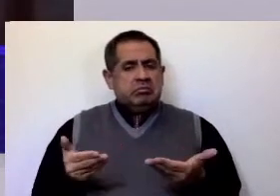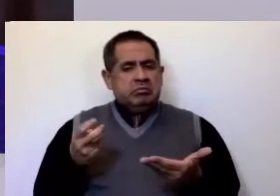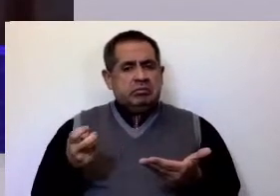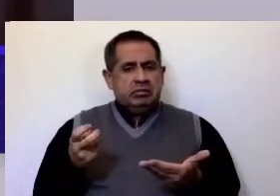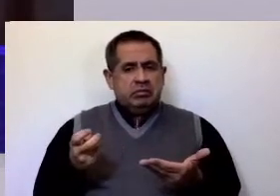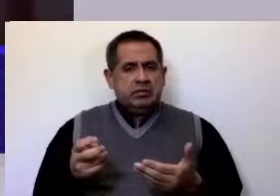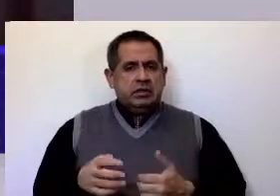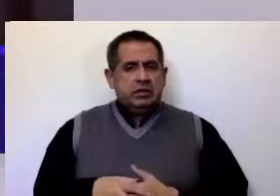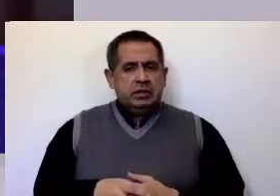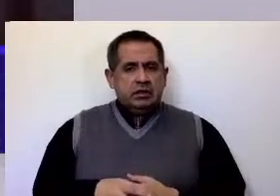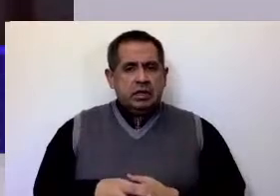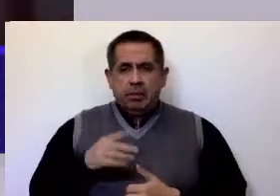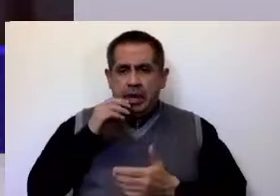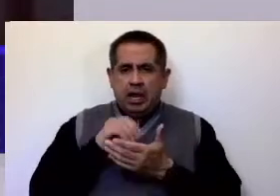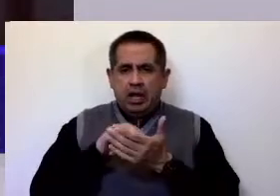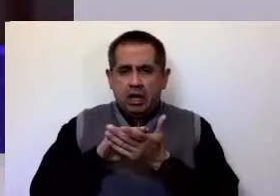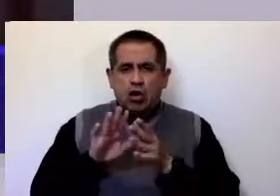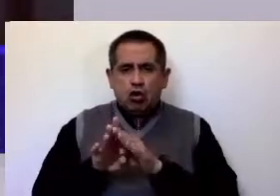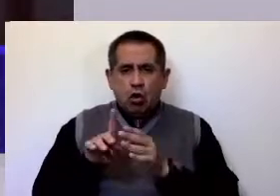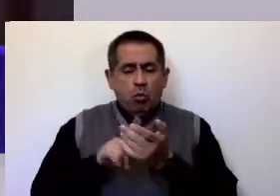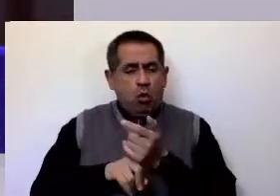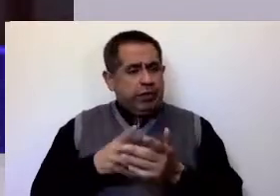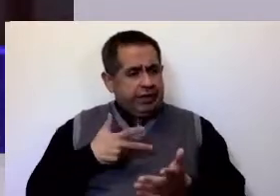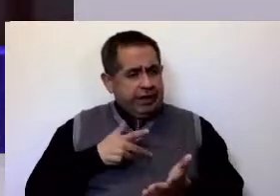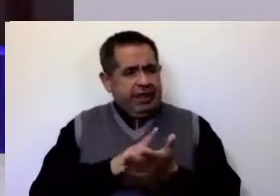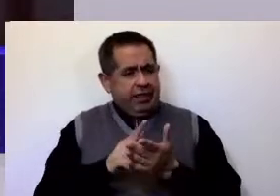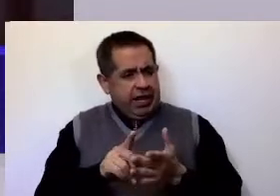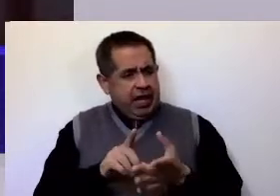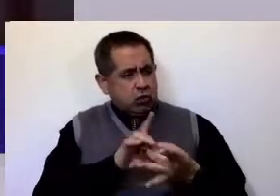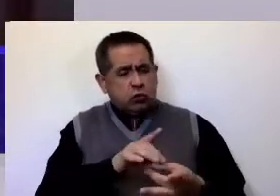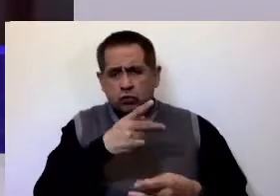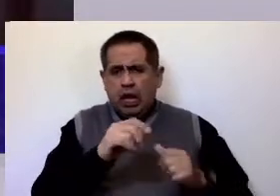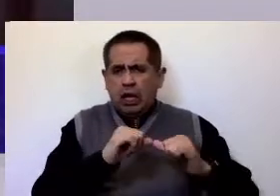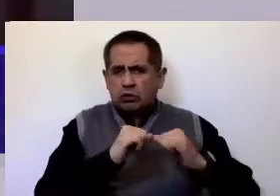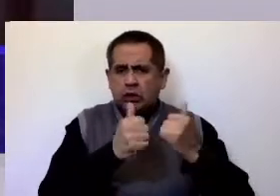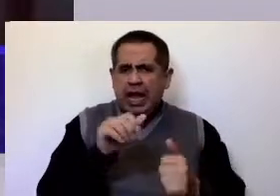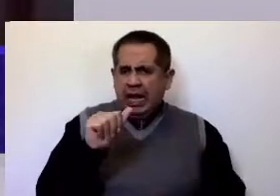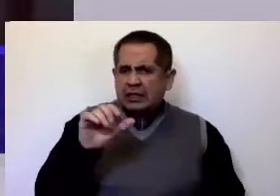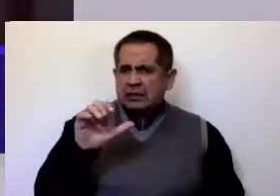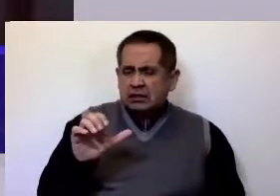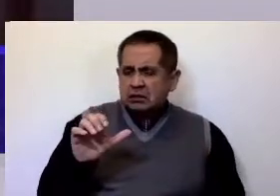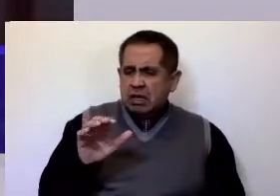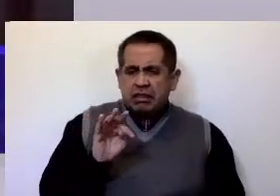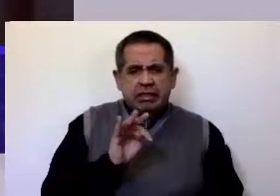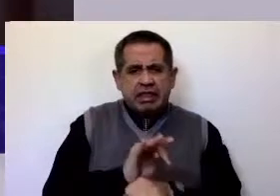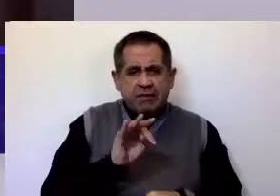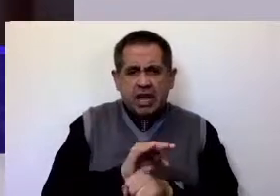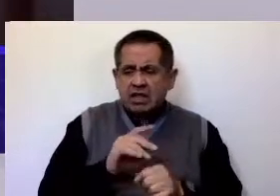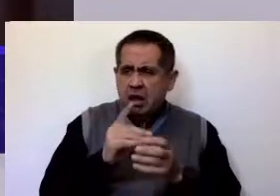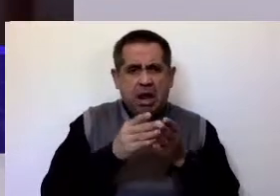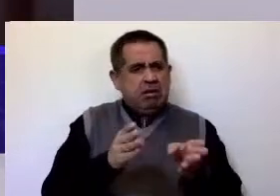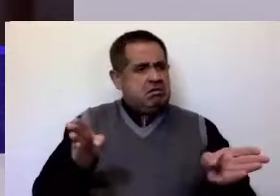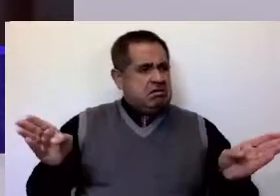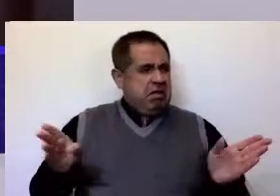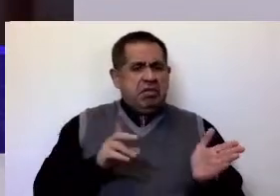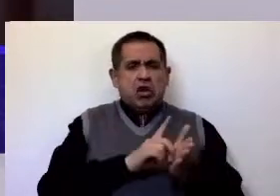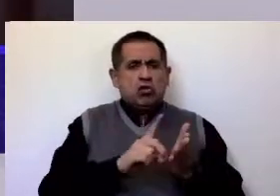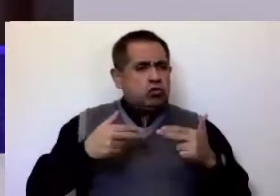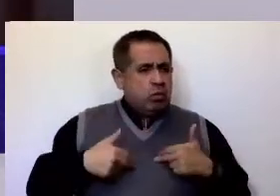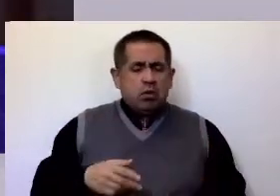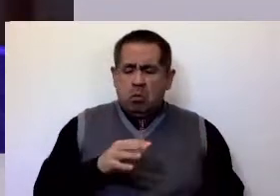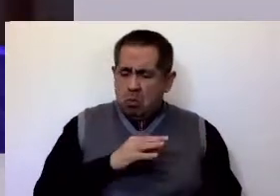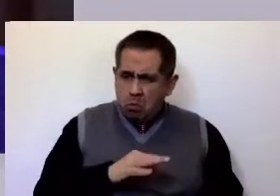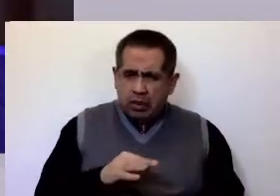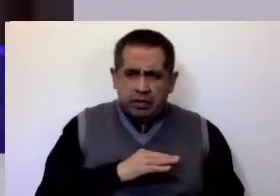la legitimación por interés legítimo de estas asociaciones civiles que defienden genéricamente los derechos humanos se